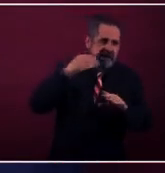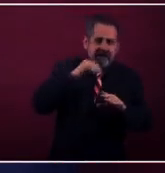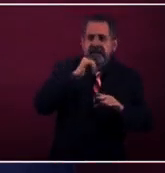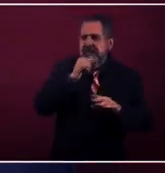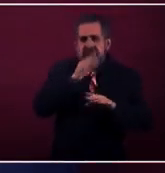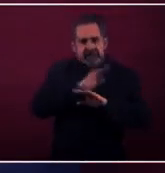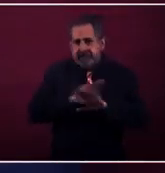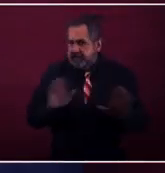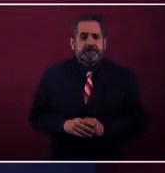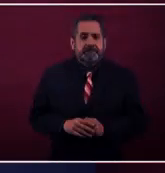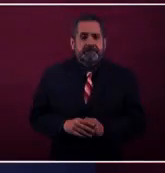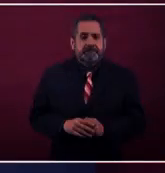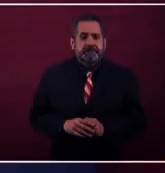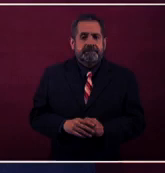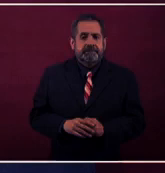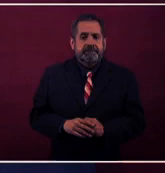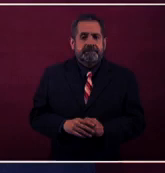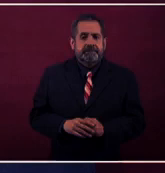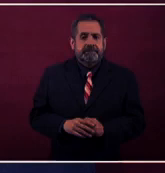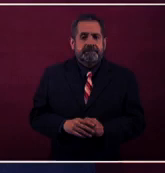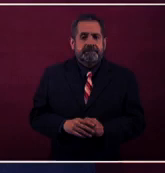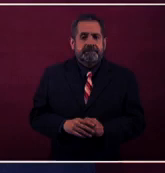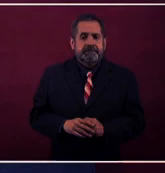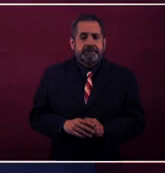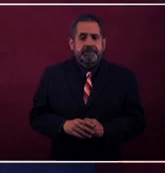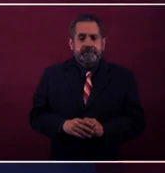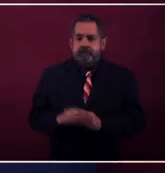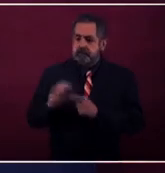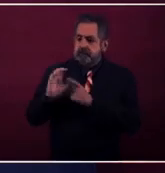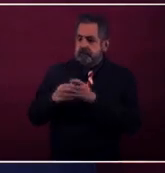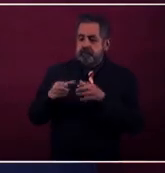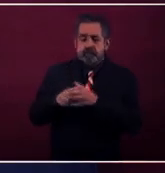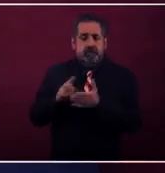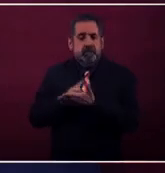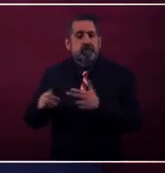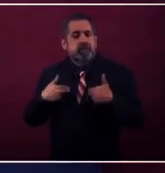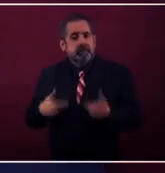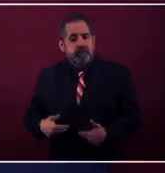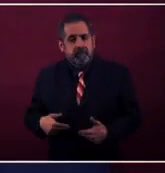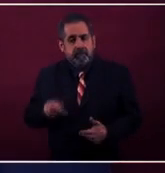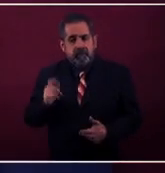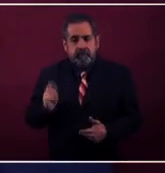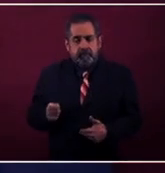porque la Comisión de Derechos Humanos